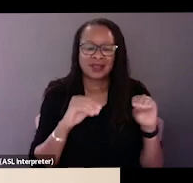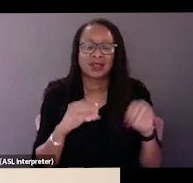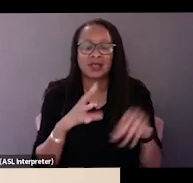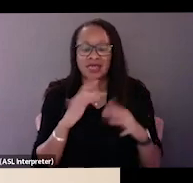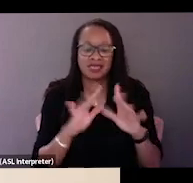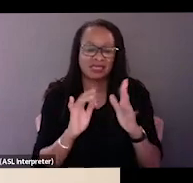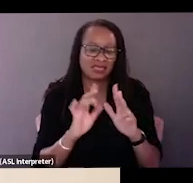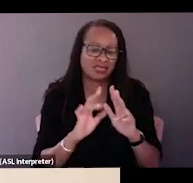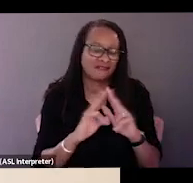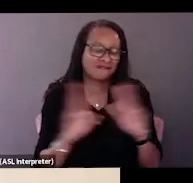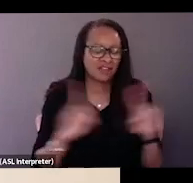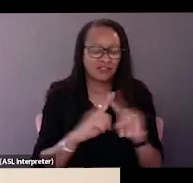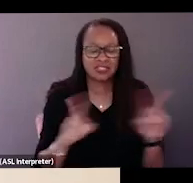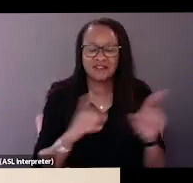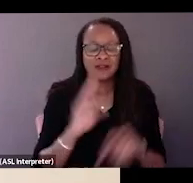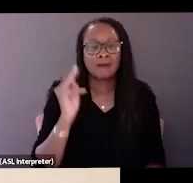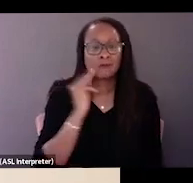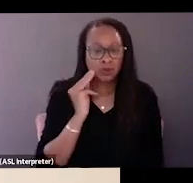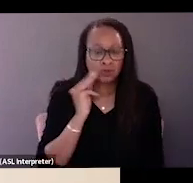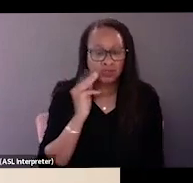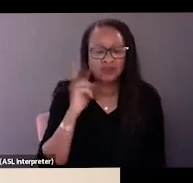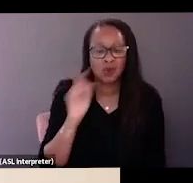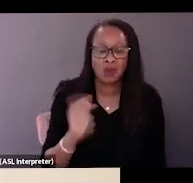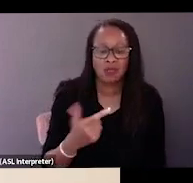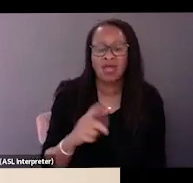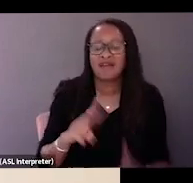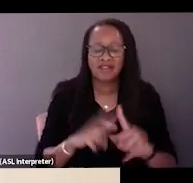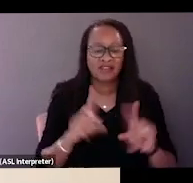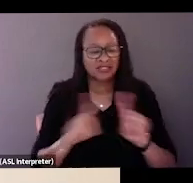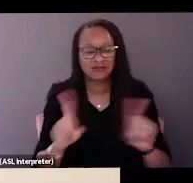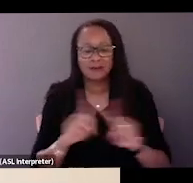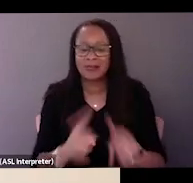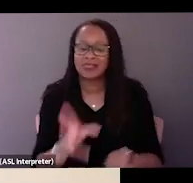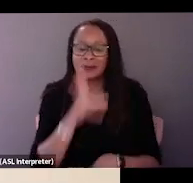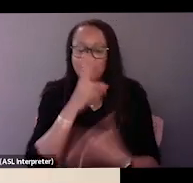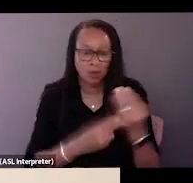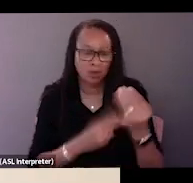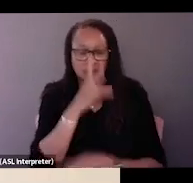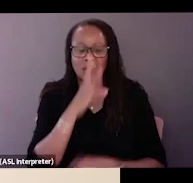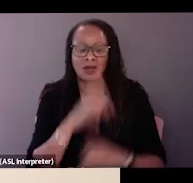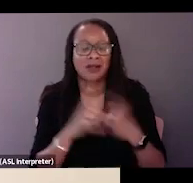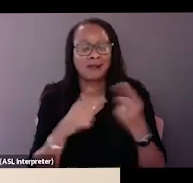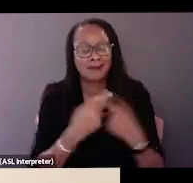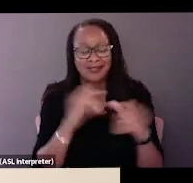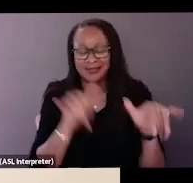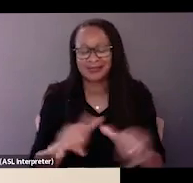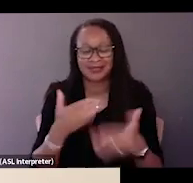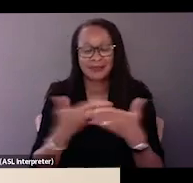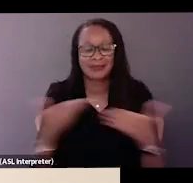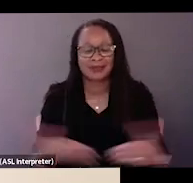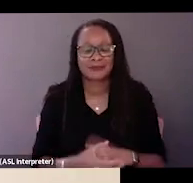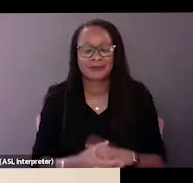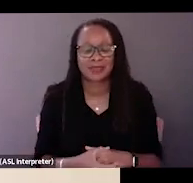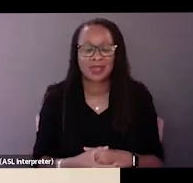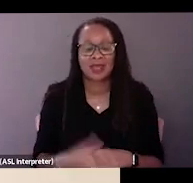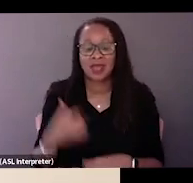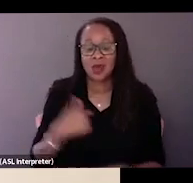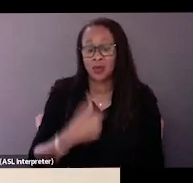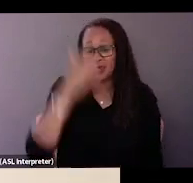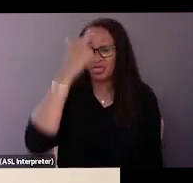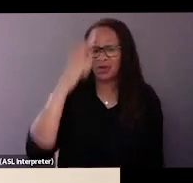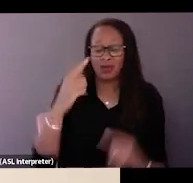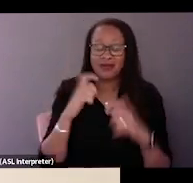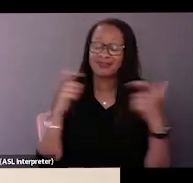Pero también porque el movimiento es una forma de enfrentar el vacío y el silencio también, por